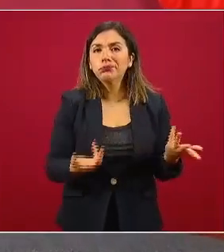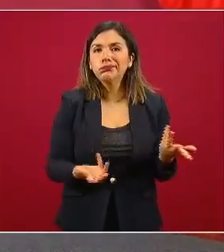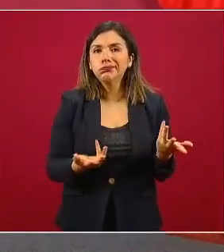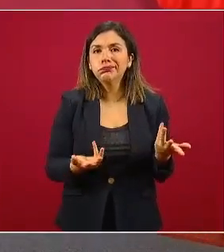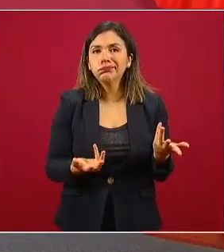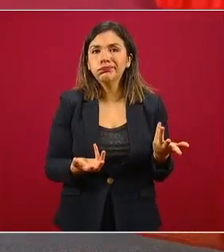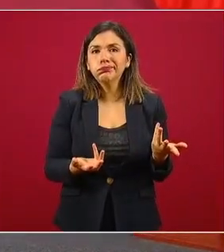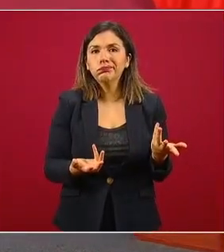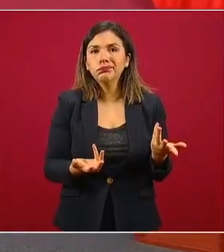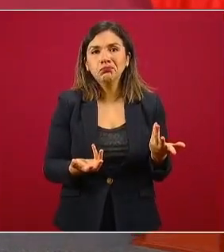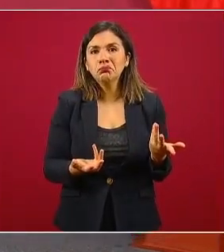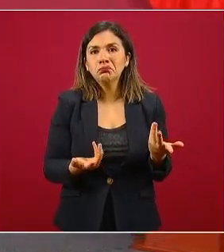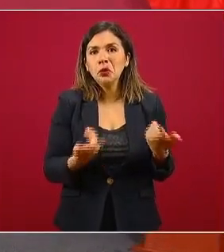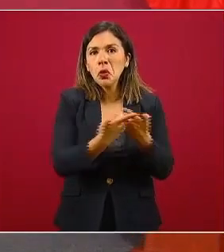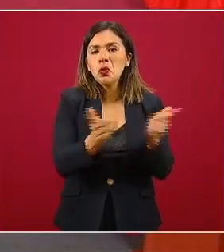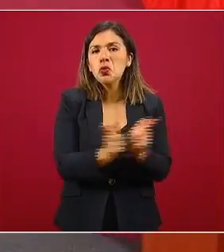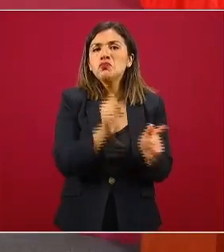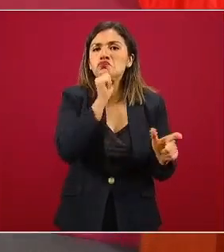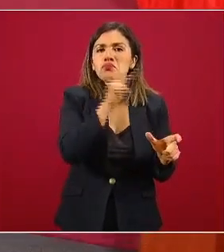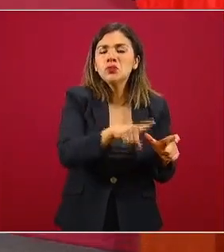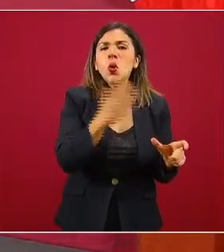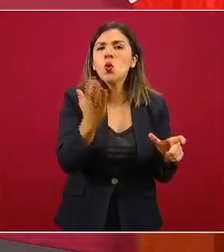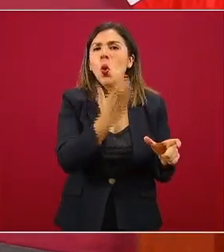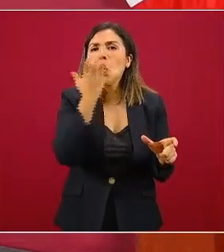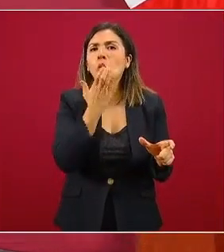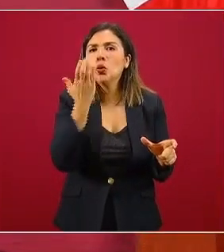Es el Partido Conservador, pues.